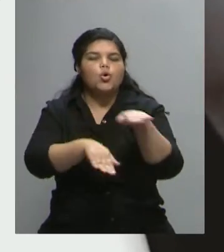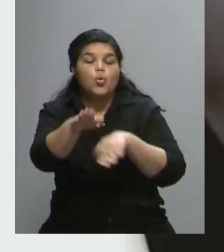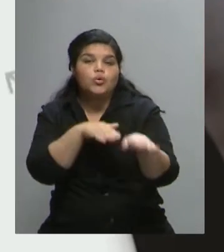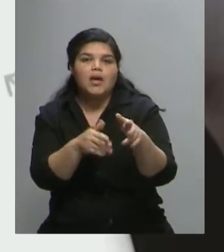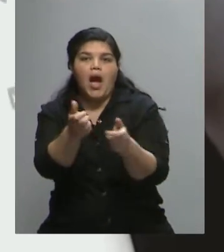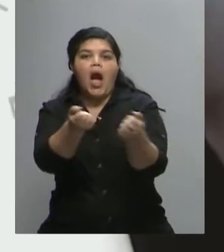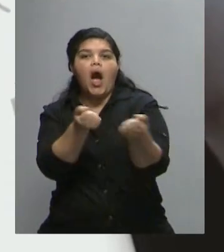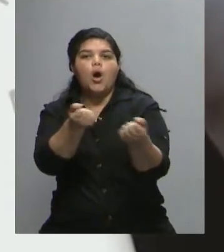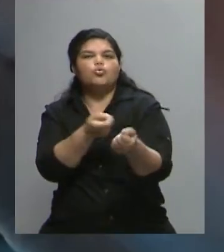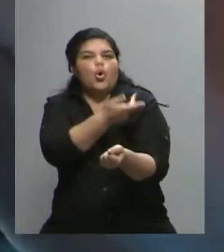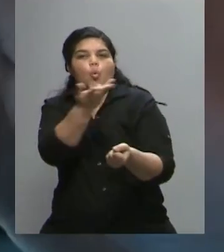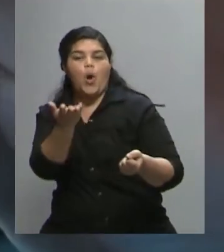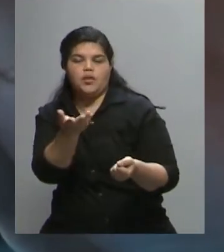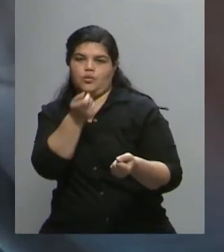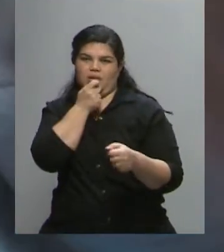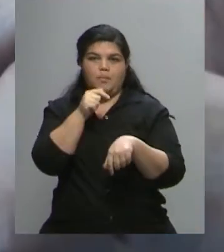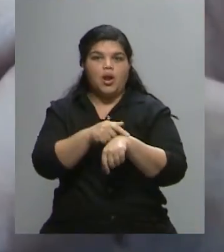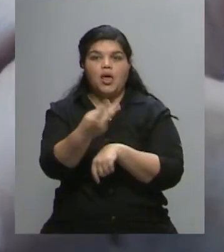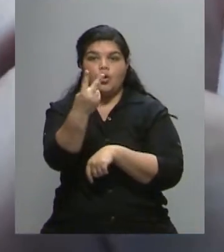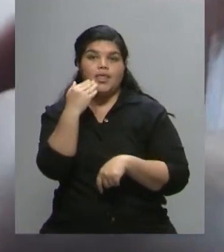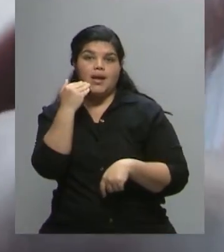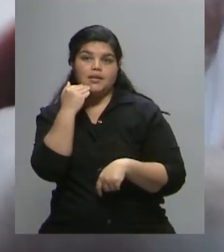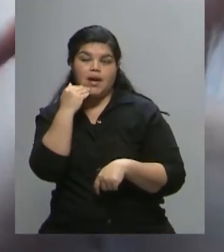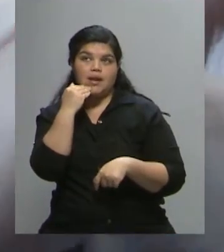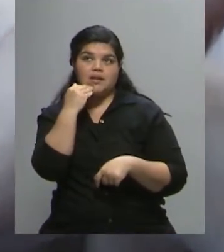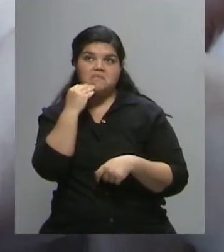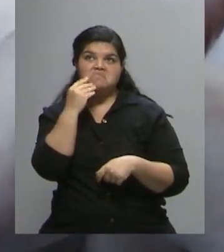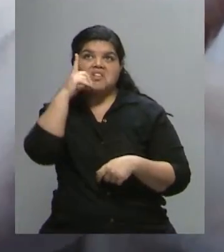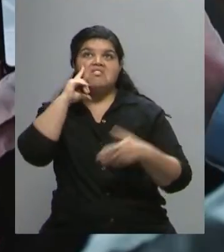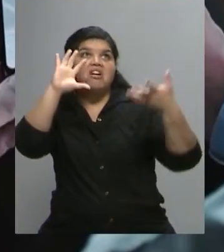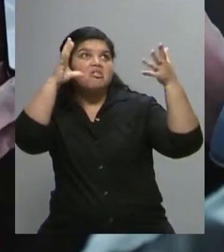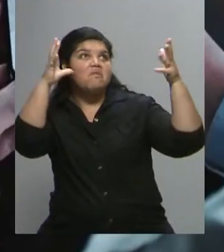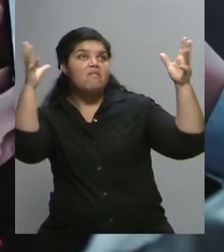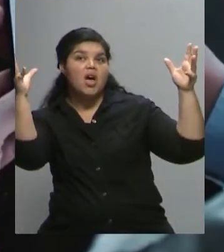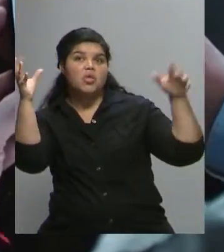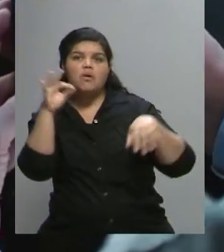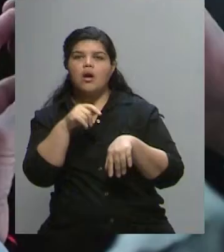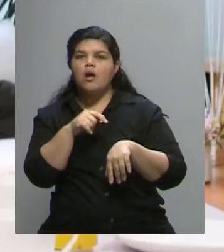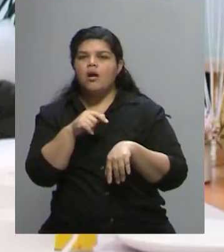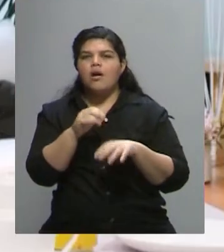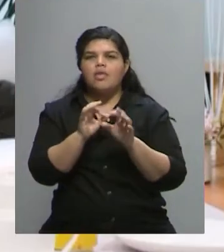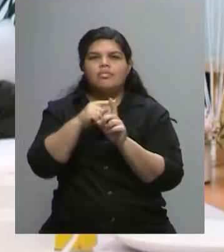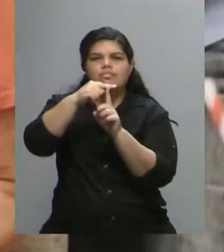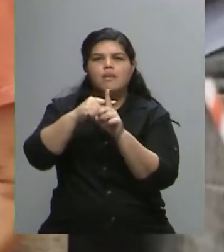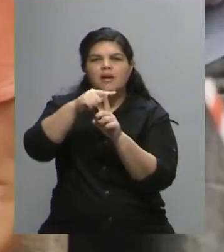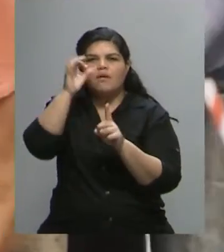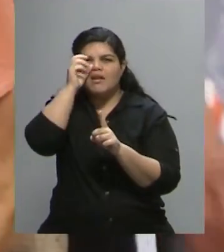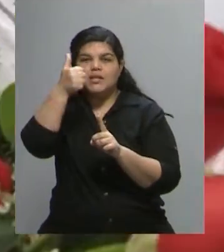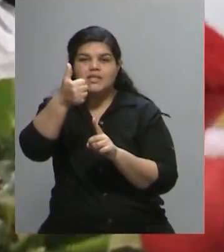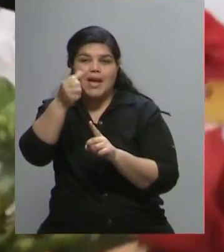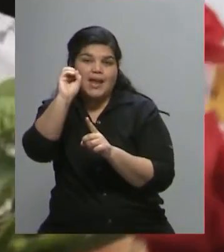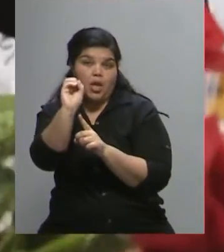horas un día nublado, yo qué sé, con 26 grados de temperatura. O sea, con los sensores que hay en las autopistas yo puedo